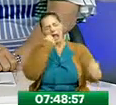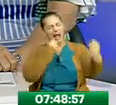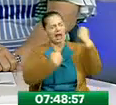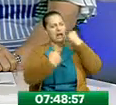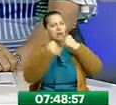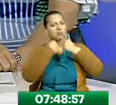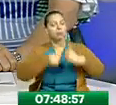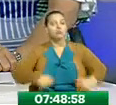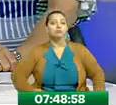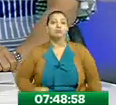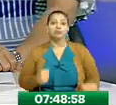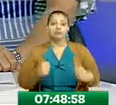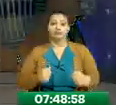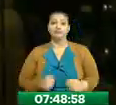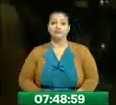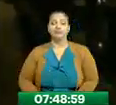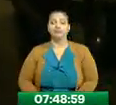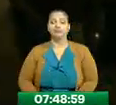manos.